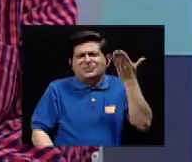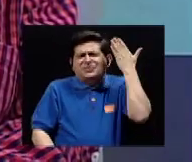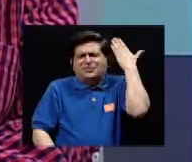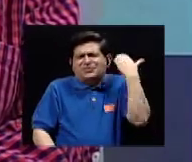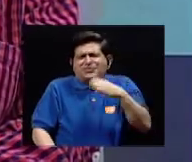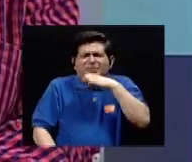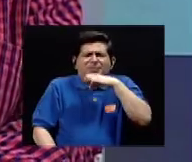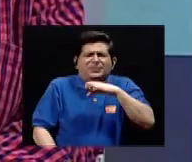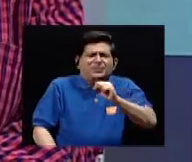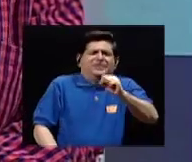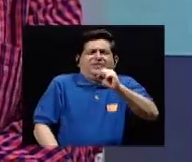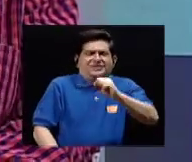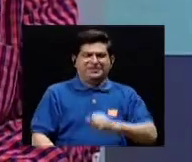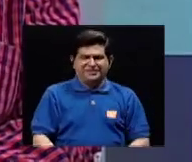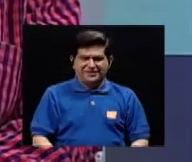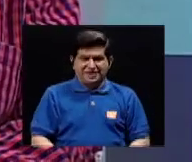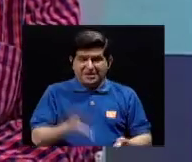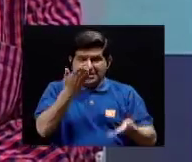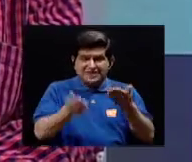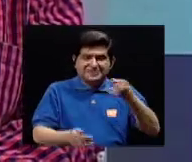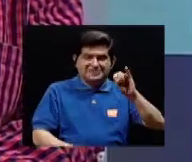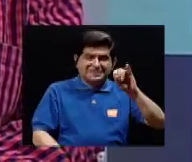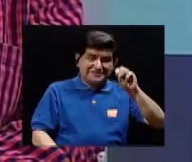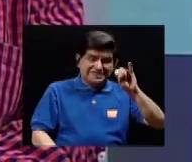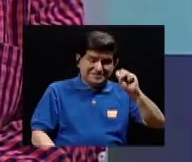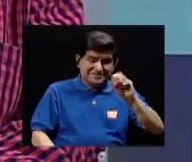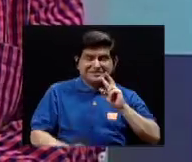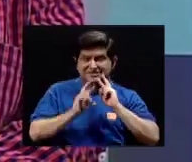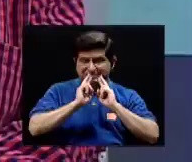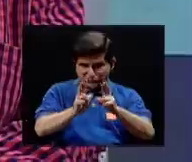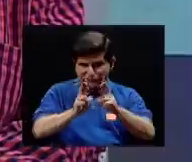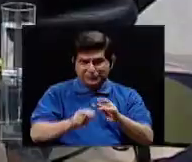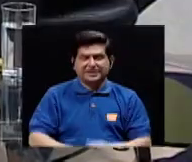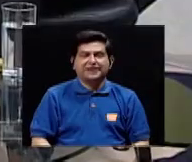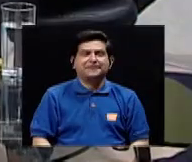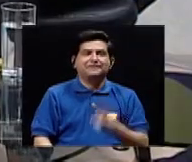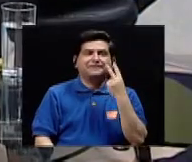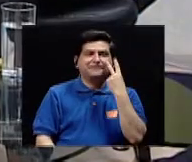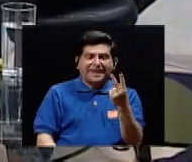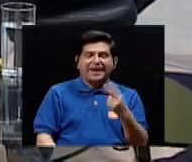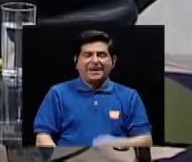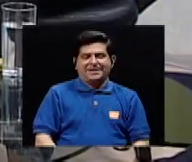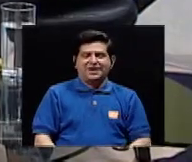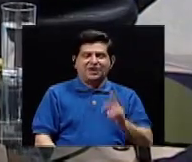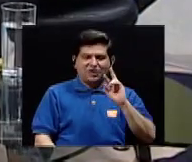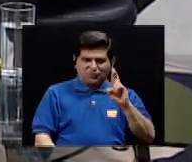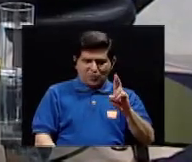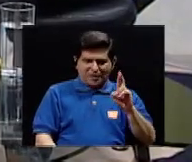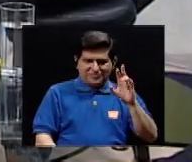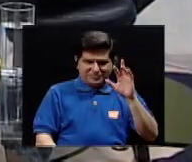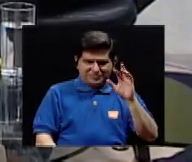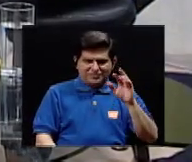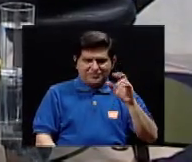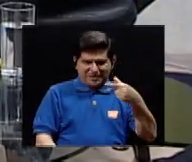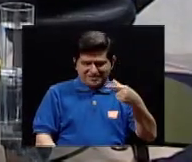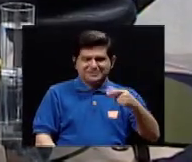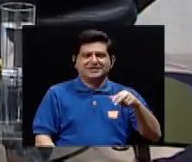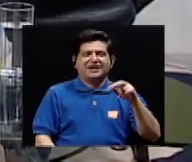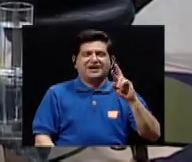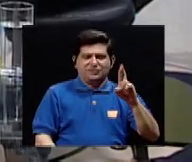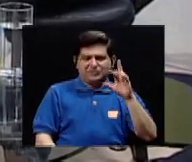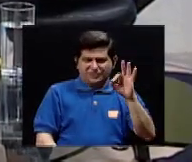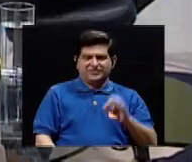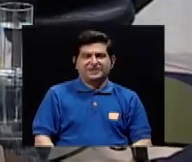inmemoriales? Tal vez Isis. Mira, Roberto y Rocío, y nosotros comenzamos